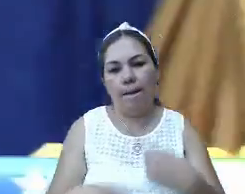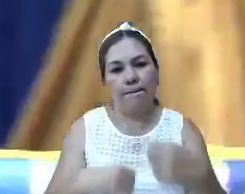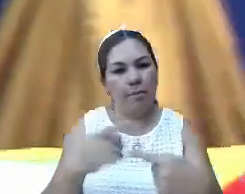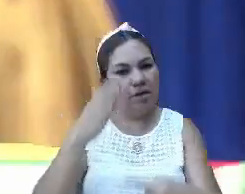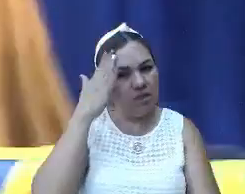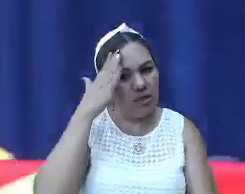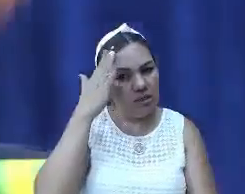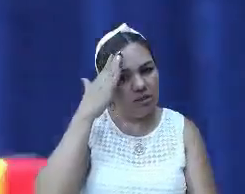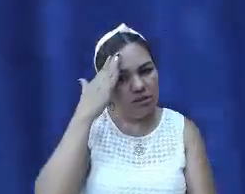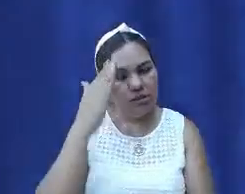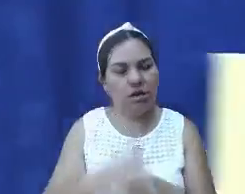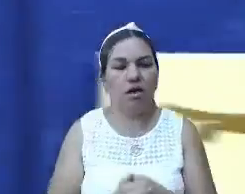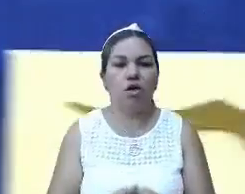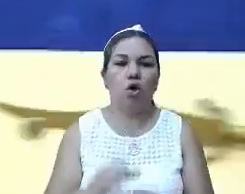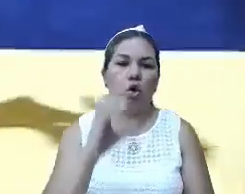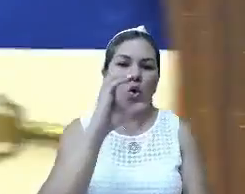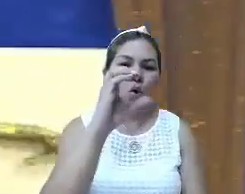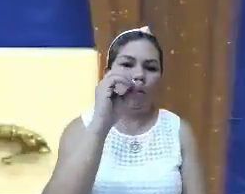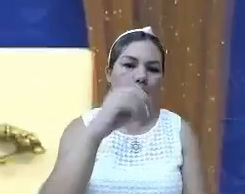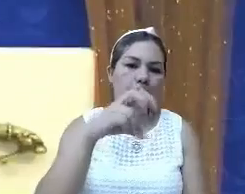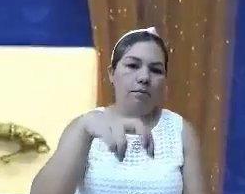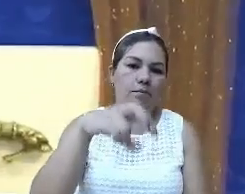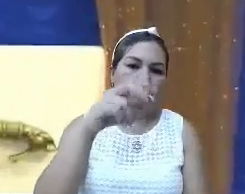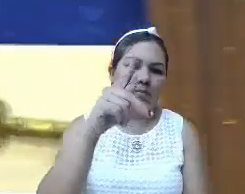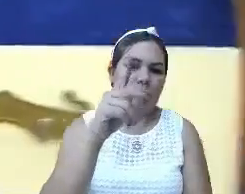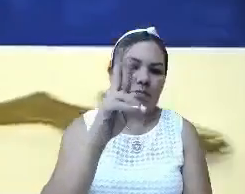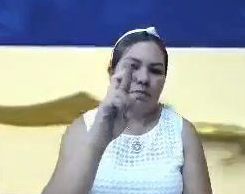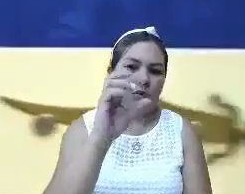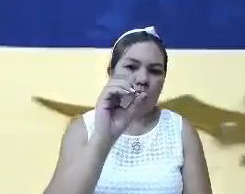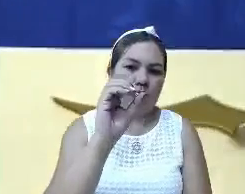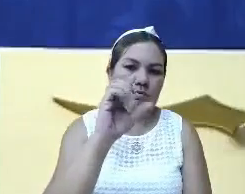una mentalidad de compromiso.